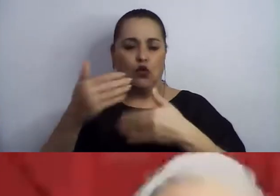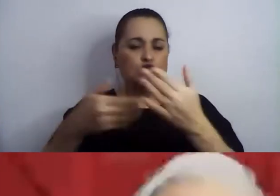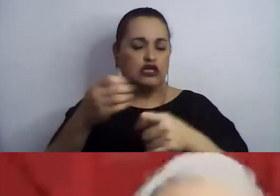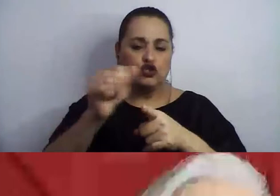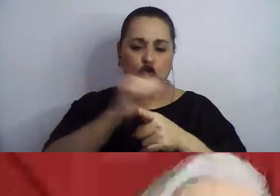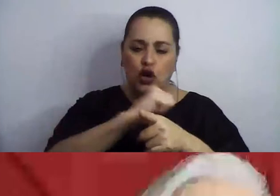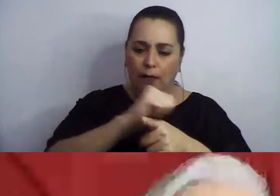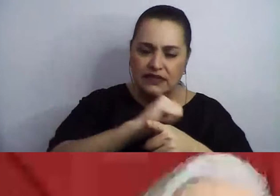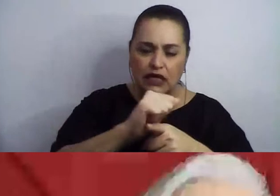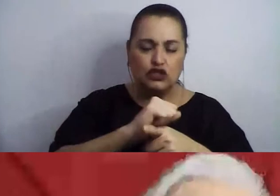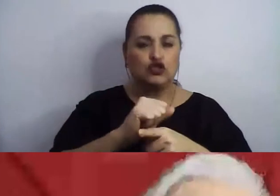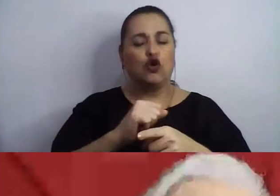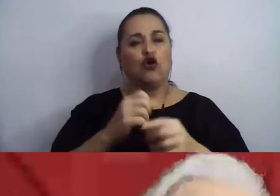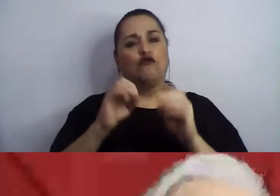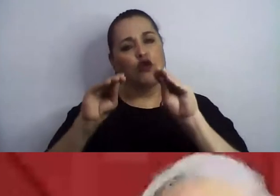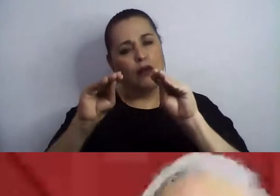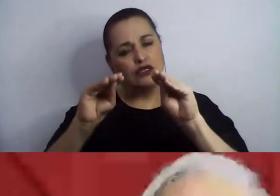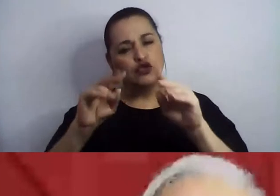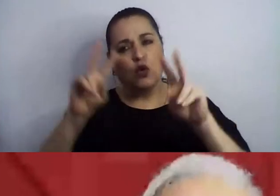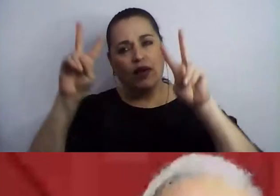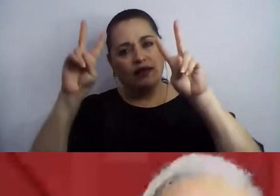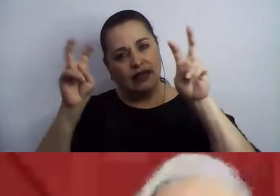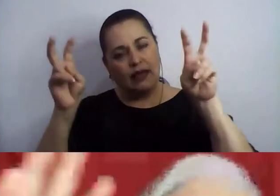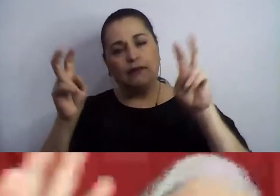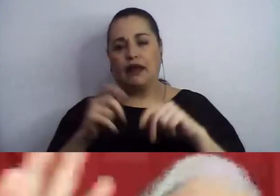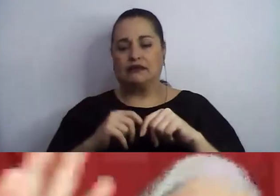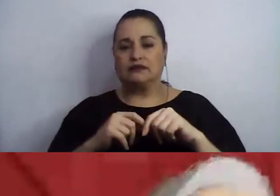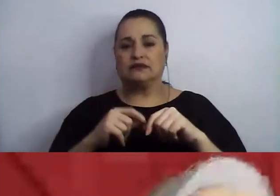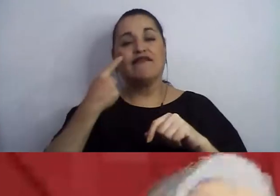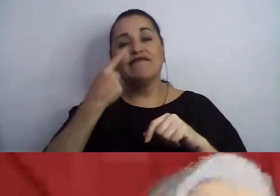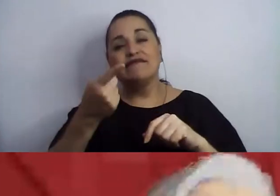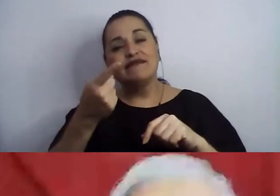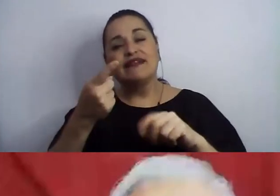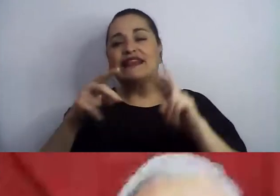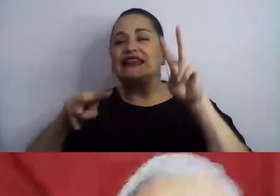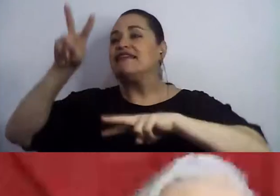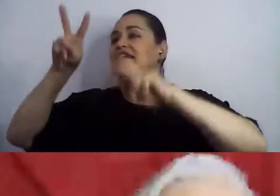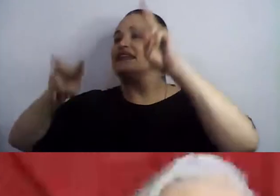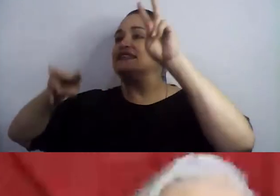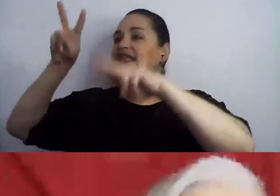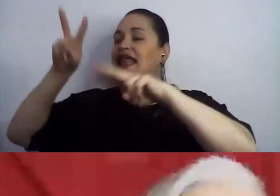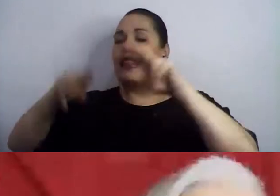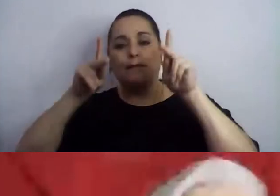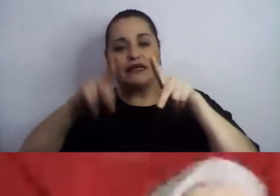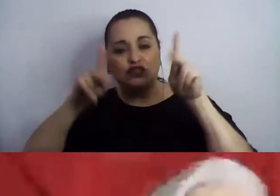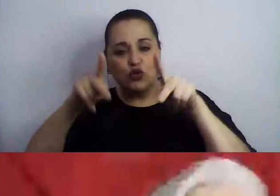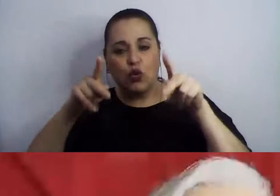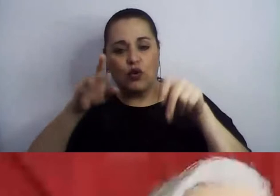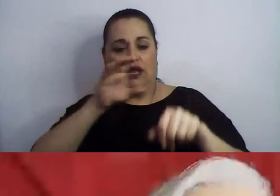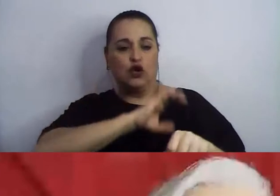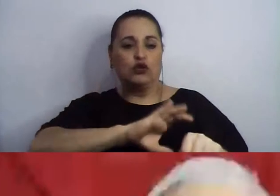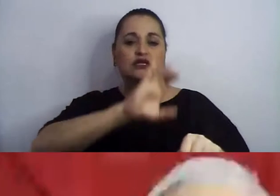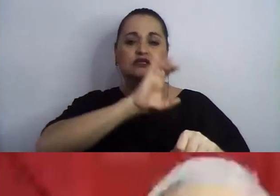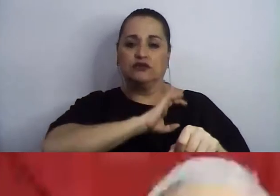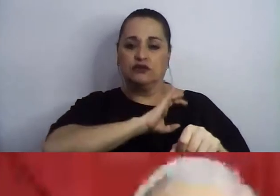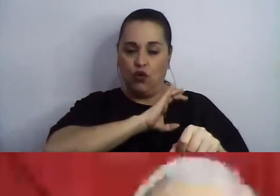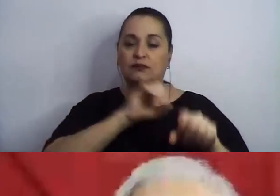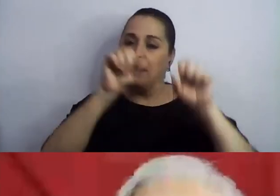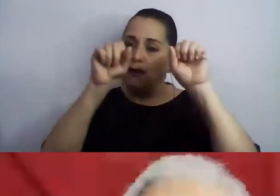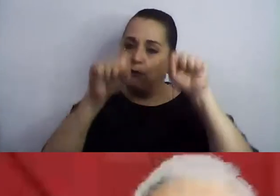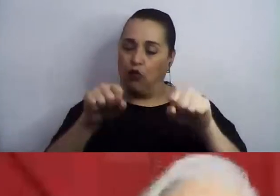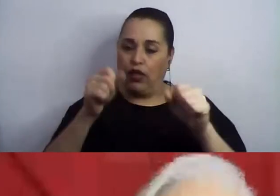formación en estos temas que consideren esa diversidad de personas y de condiciones para